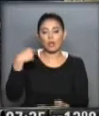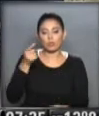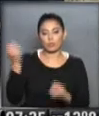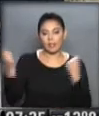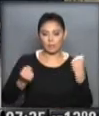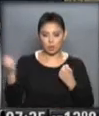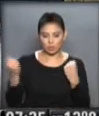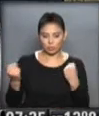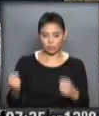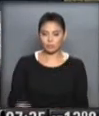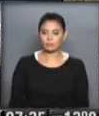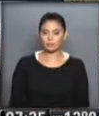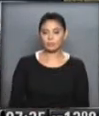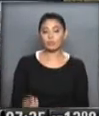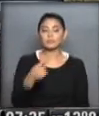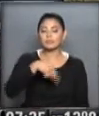camiones.